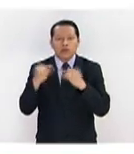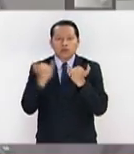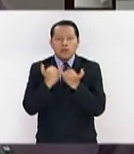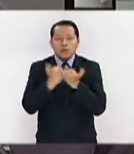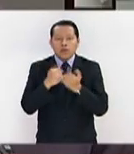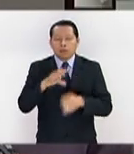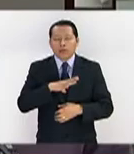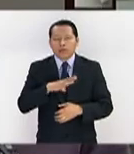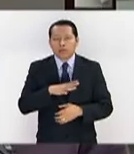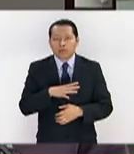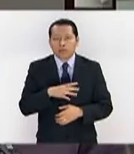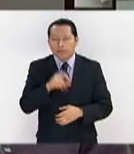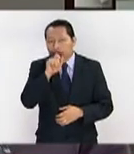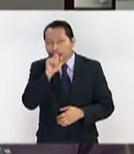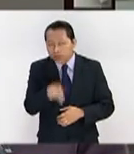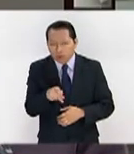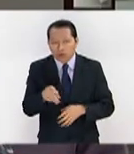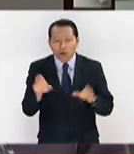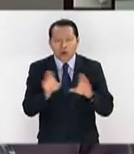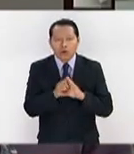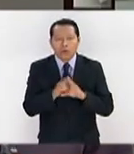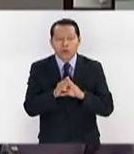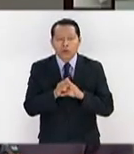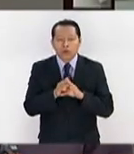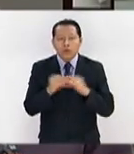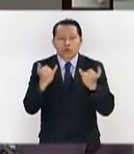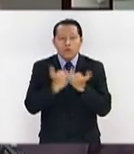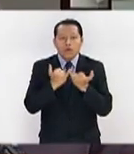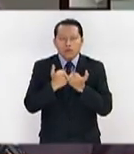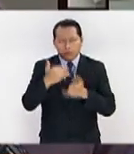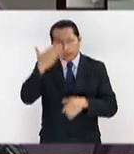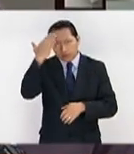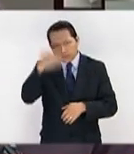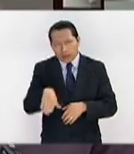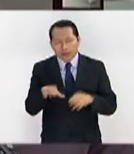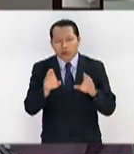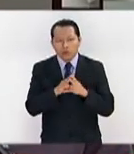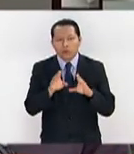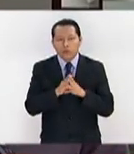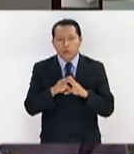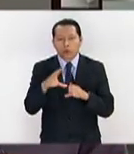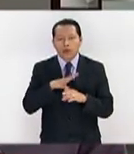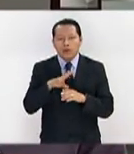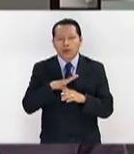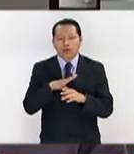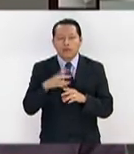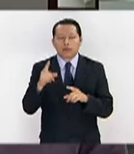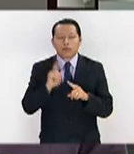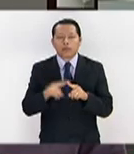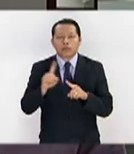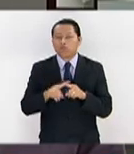aspirantes. Estamos, por supuesto, muy conscientes de